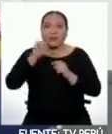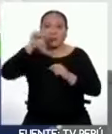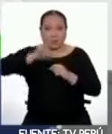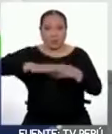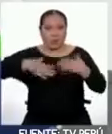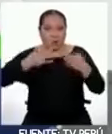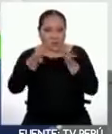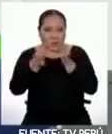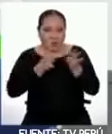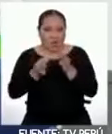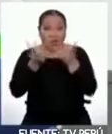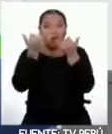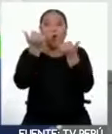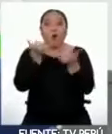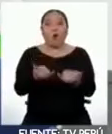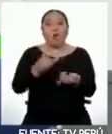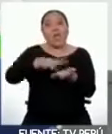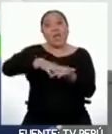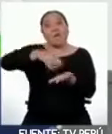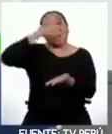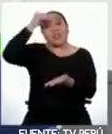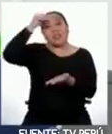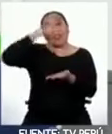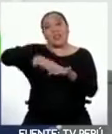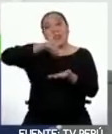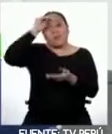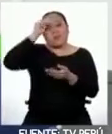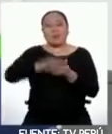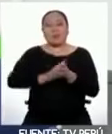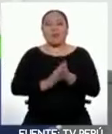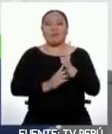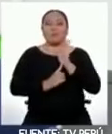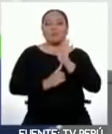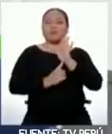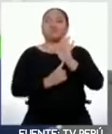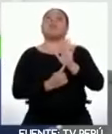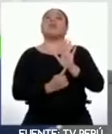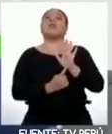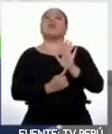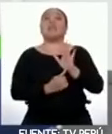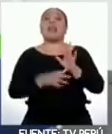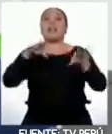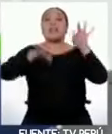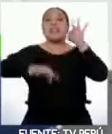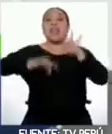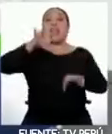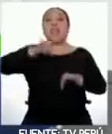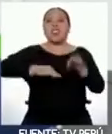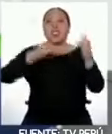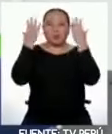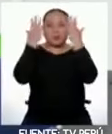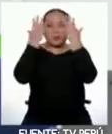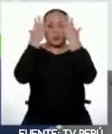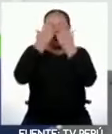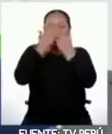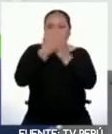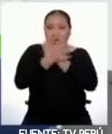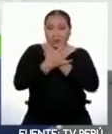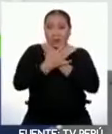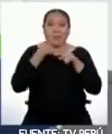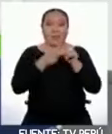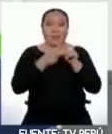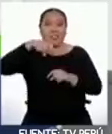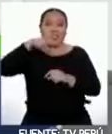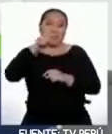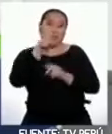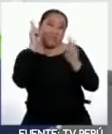explicación. Porque hoy aprenderemos a expresarnos a través del teatro de sombras. Pero primero vamos a necesitar